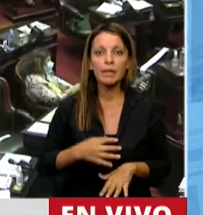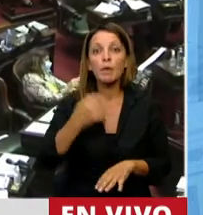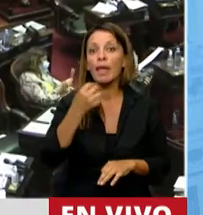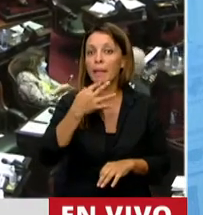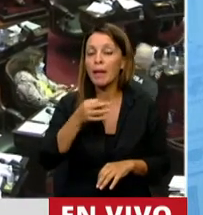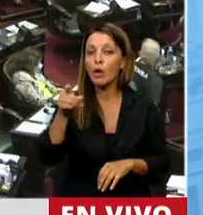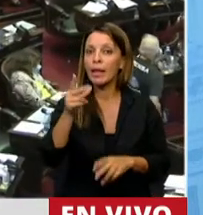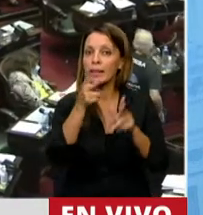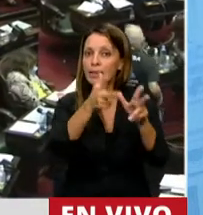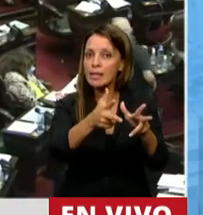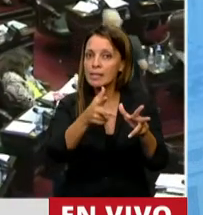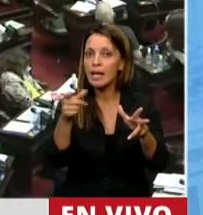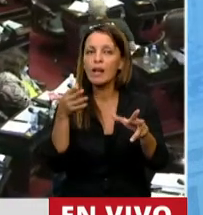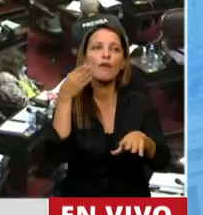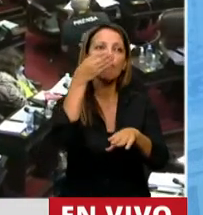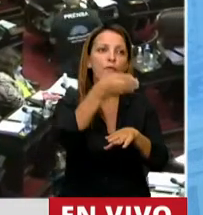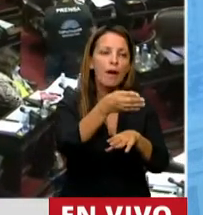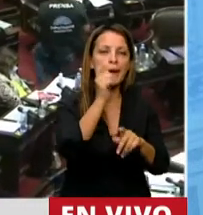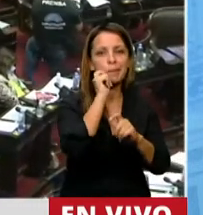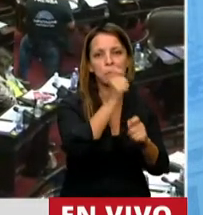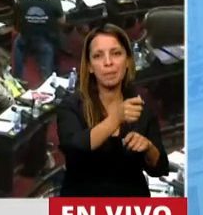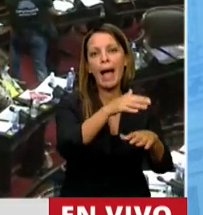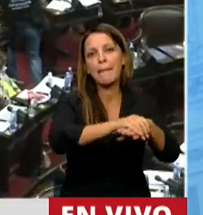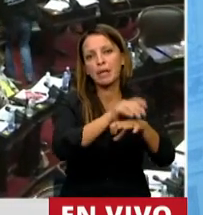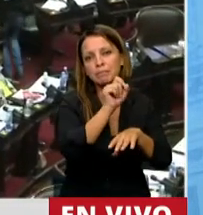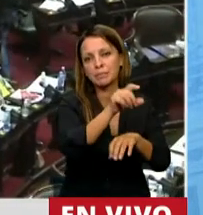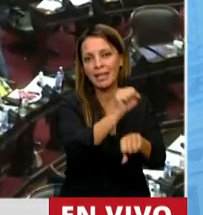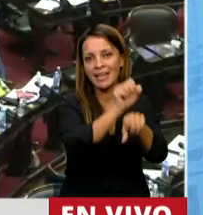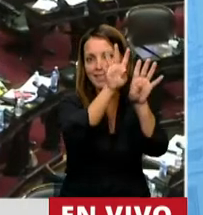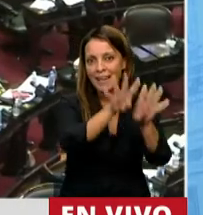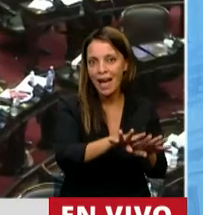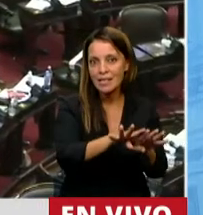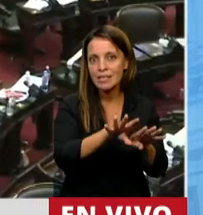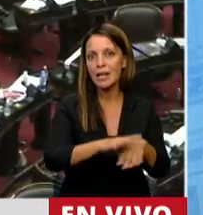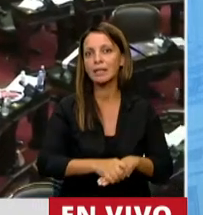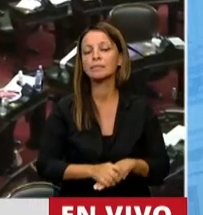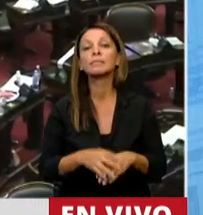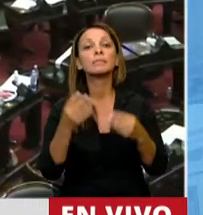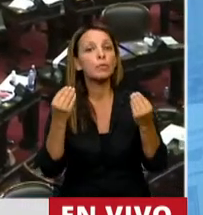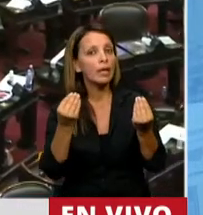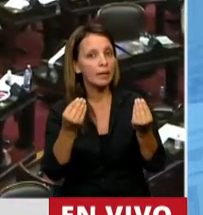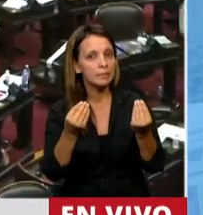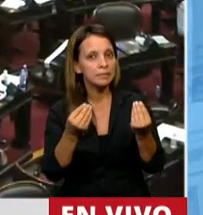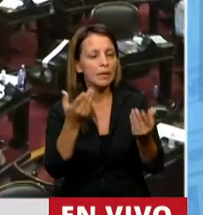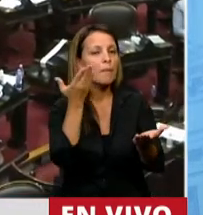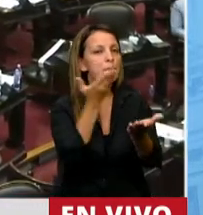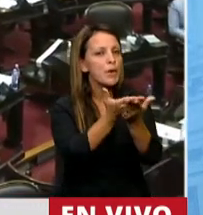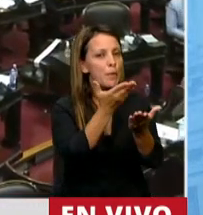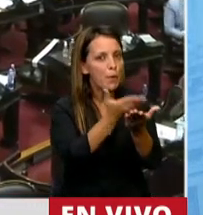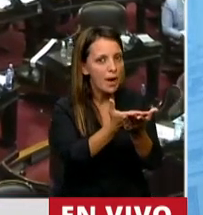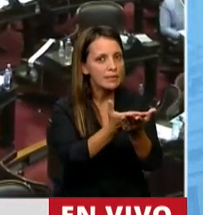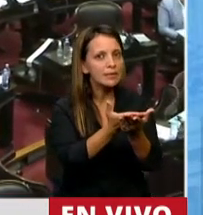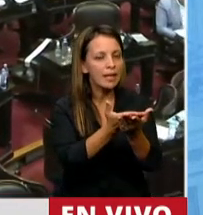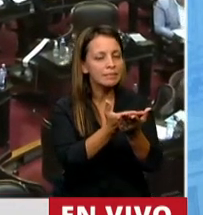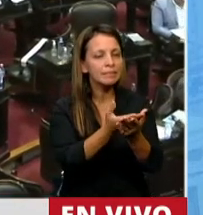dice de que él fue a visitarlo a la cárcel a su amigo en ese momento, que lo fue a visitar, fue a proponerle de que